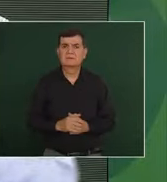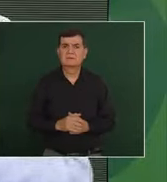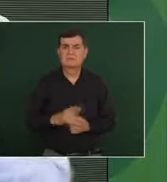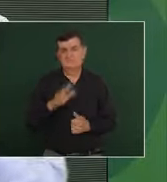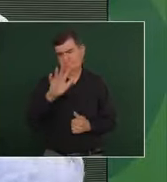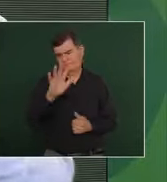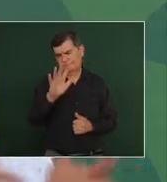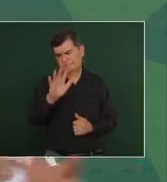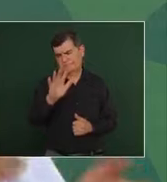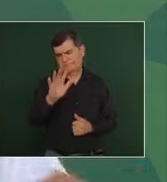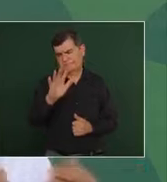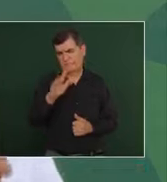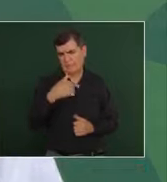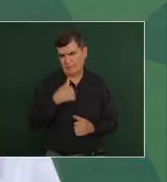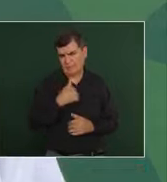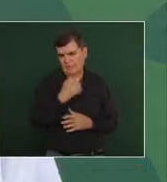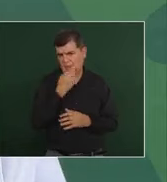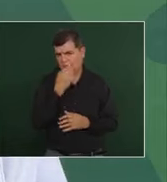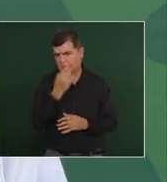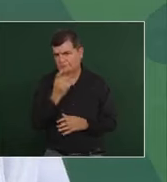Es más, les